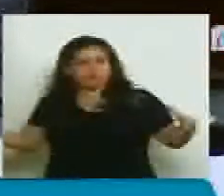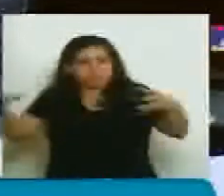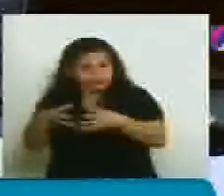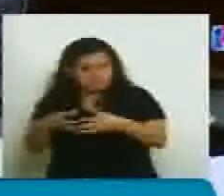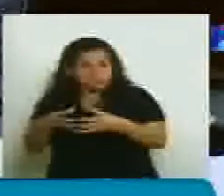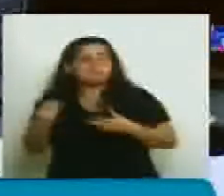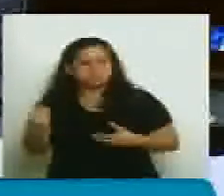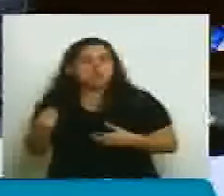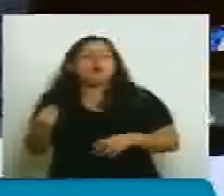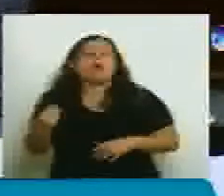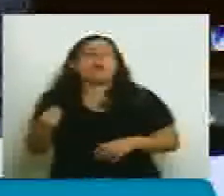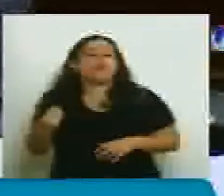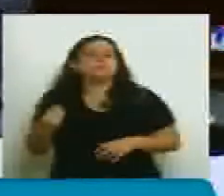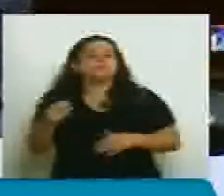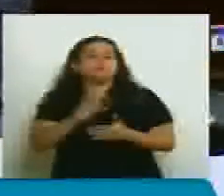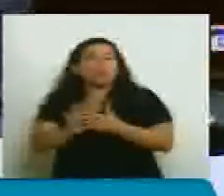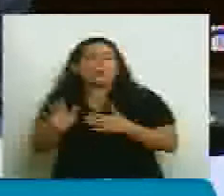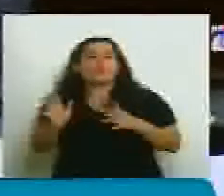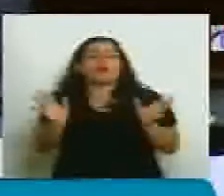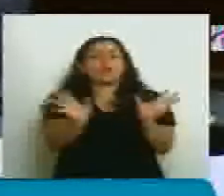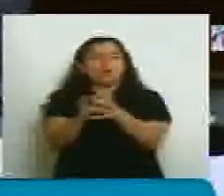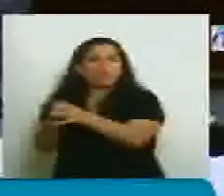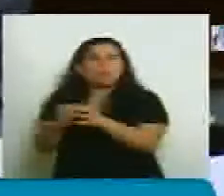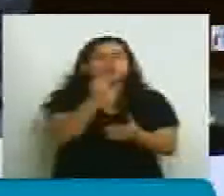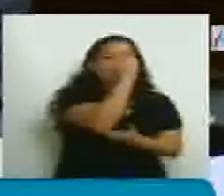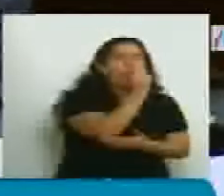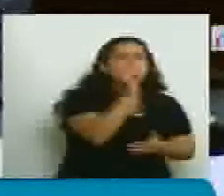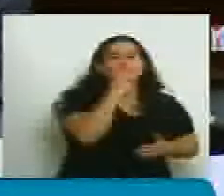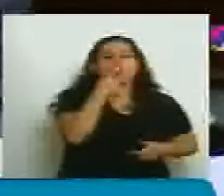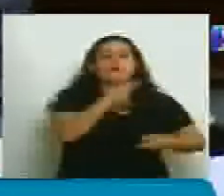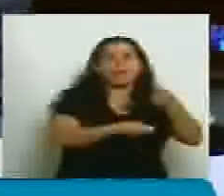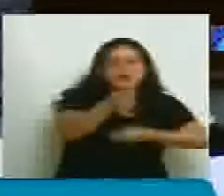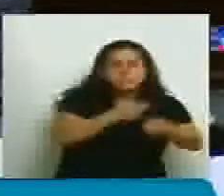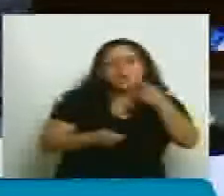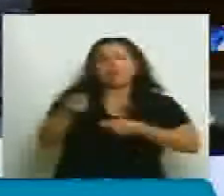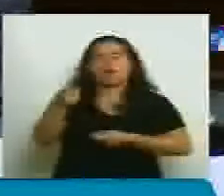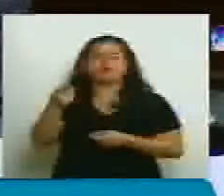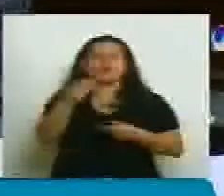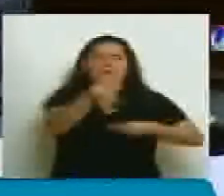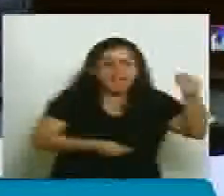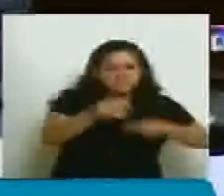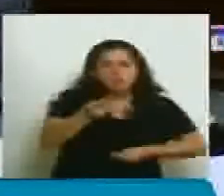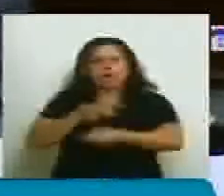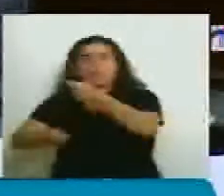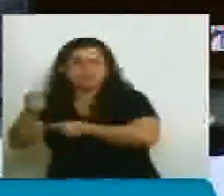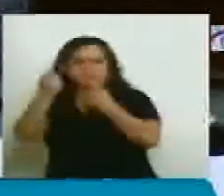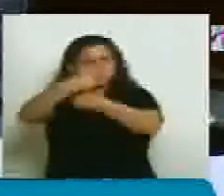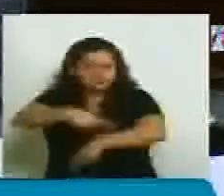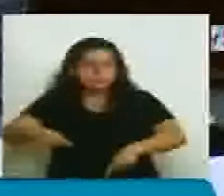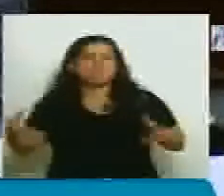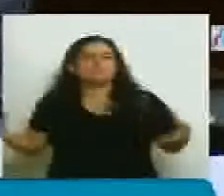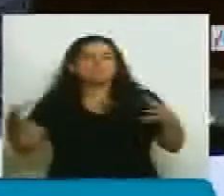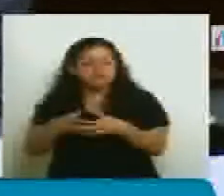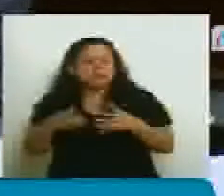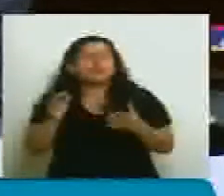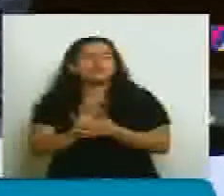acción especulativa de grupos económicos, sean financieros, comerciales, que ejercen activamente